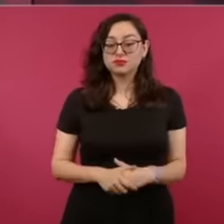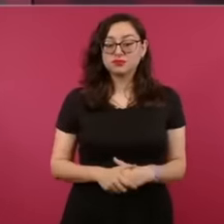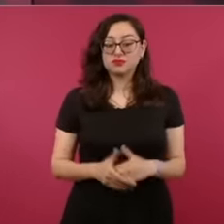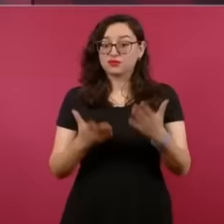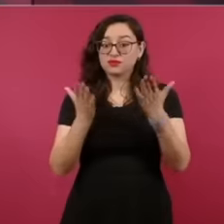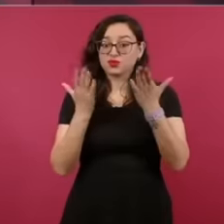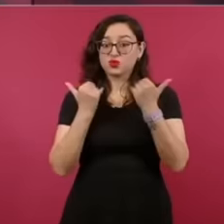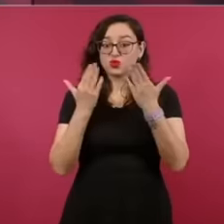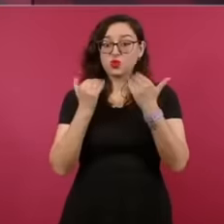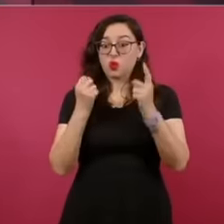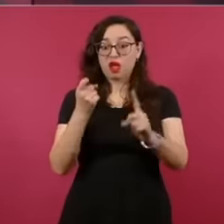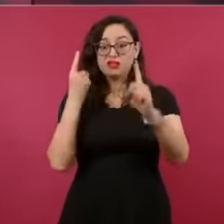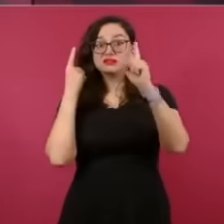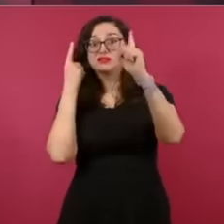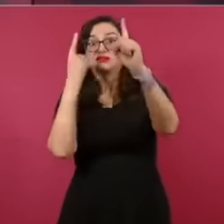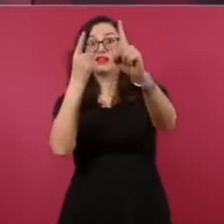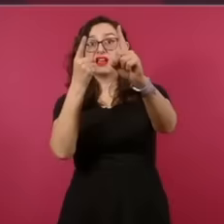sin un ideal,